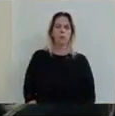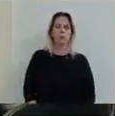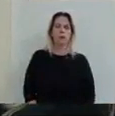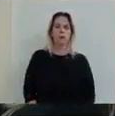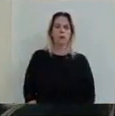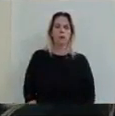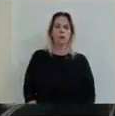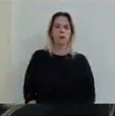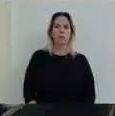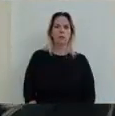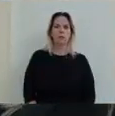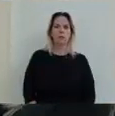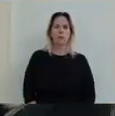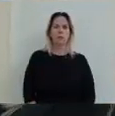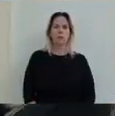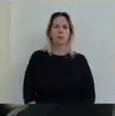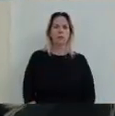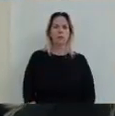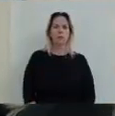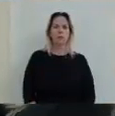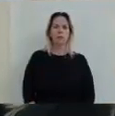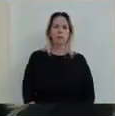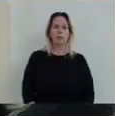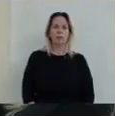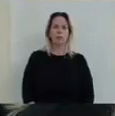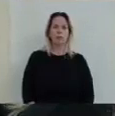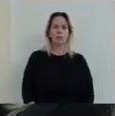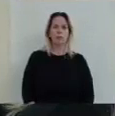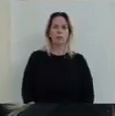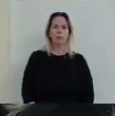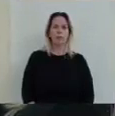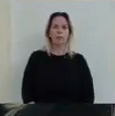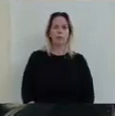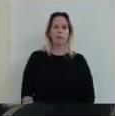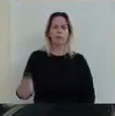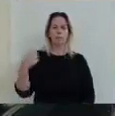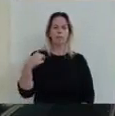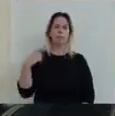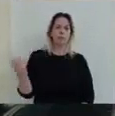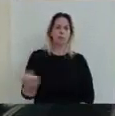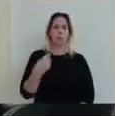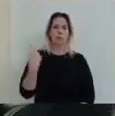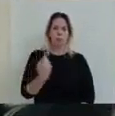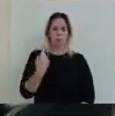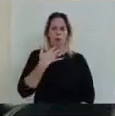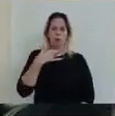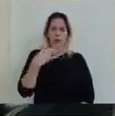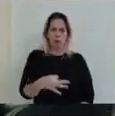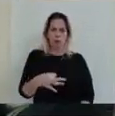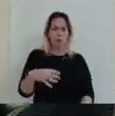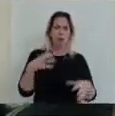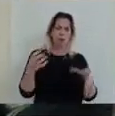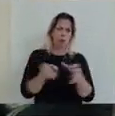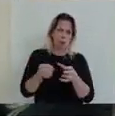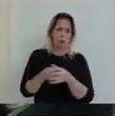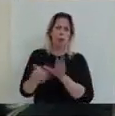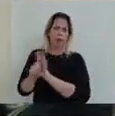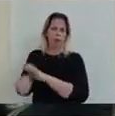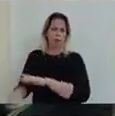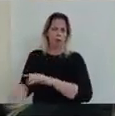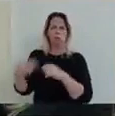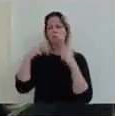concejal Figueredo en modificar las fechas, pero nosotros entendemos que es necesario que pase a la Comisión de Legislación este proyecto